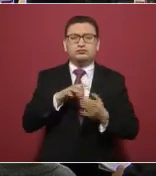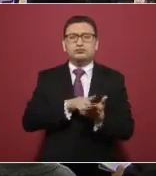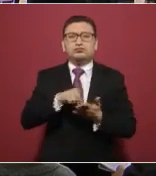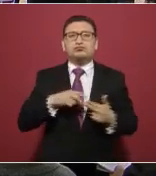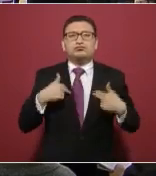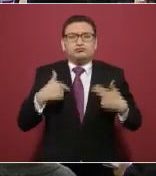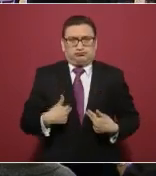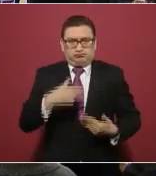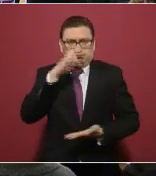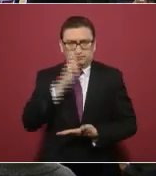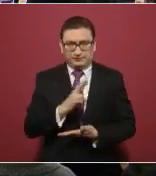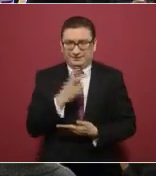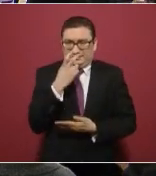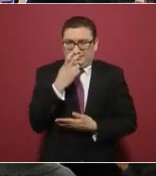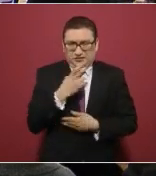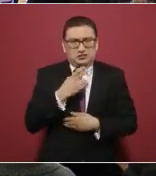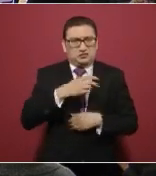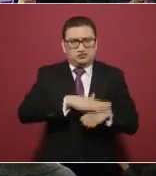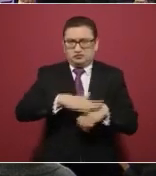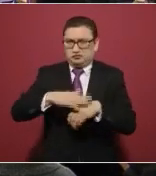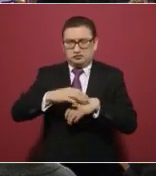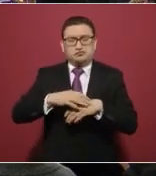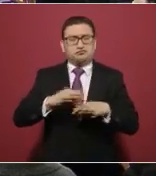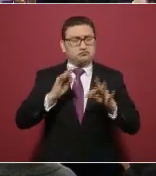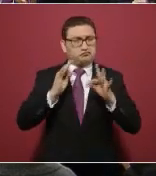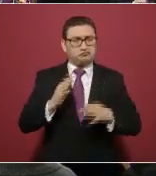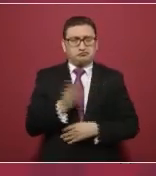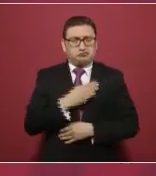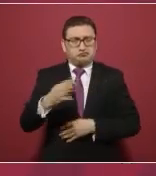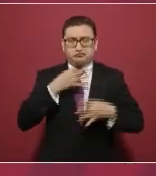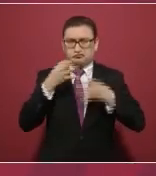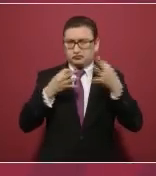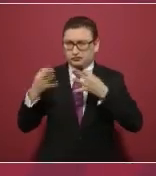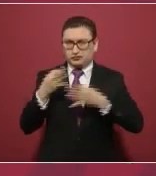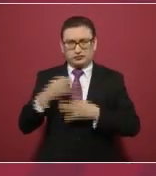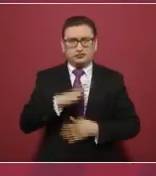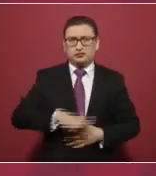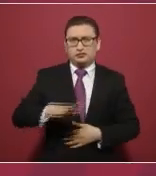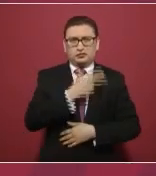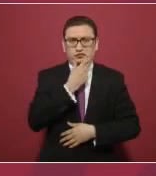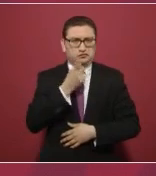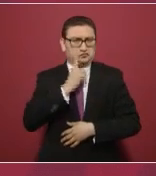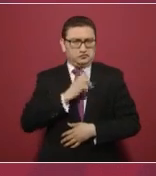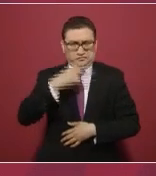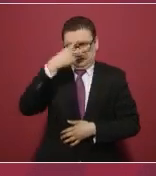es una muy buena noticia para todas y todos los mexicanos y estamos sumamente